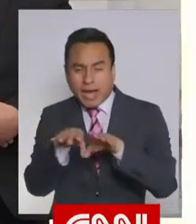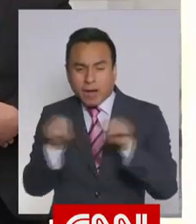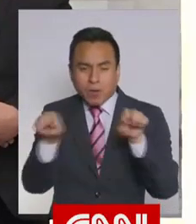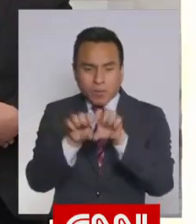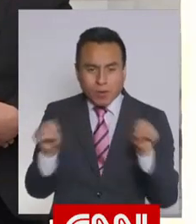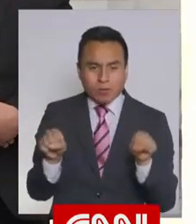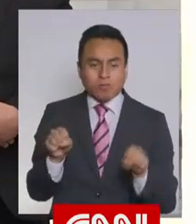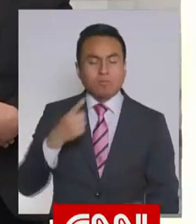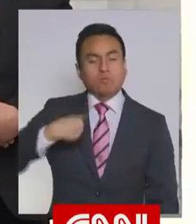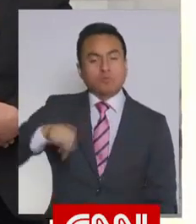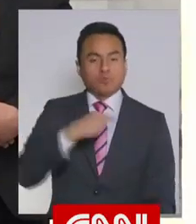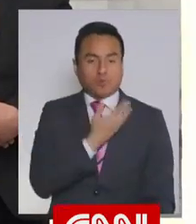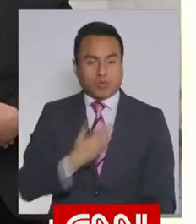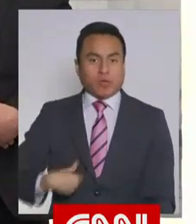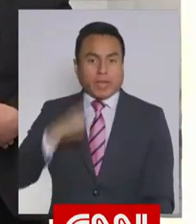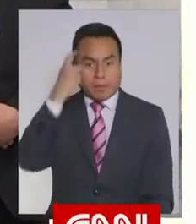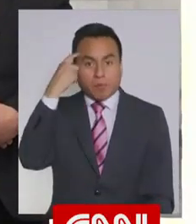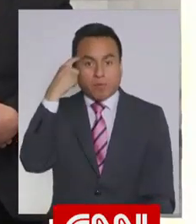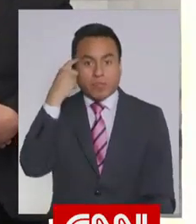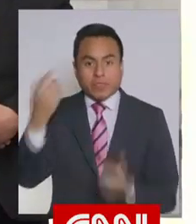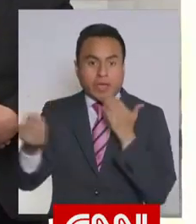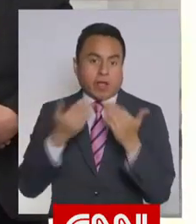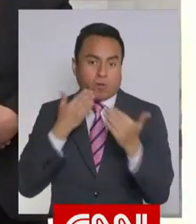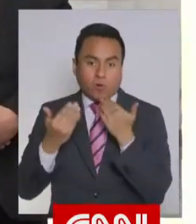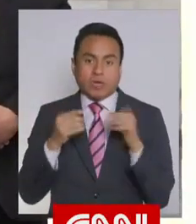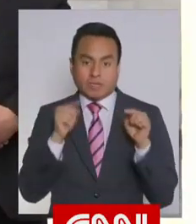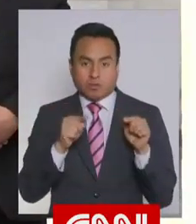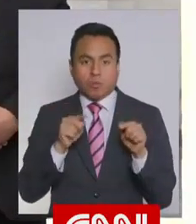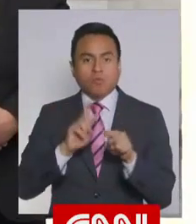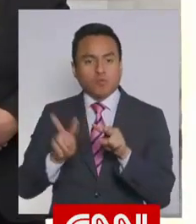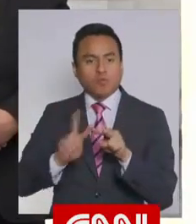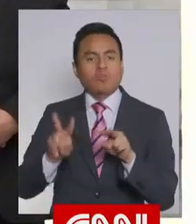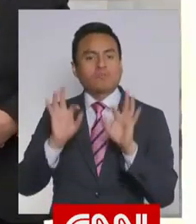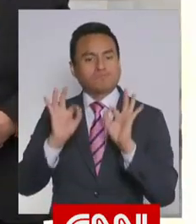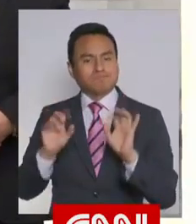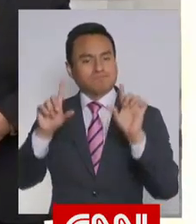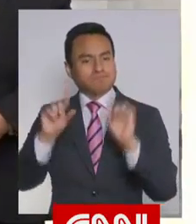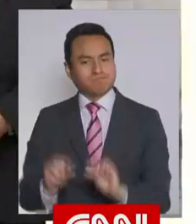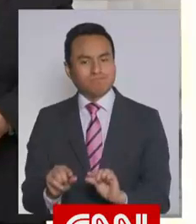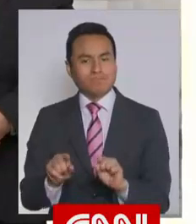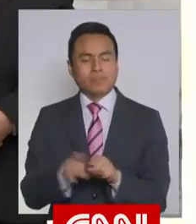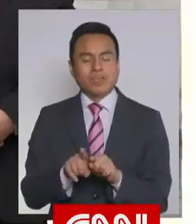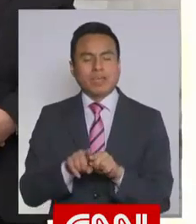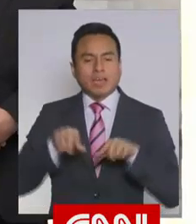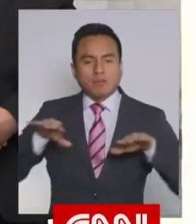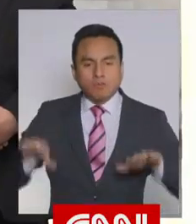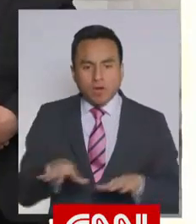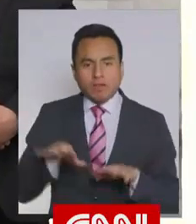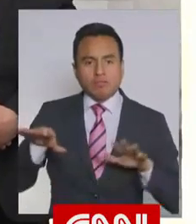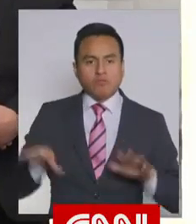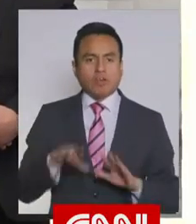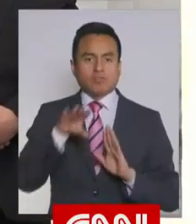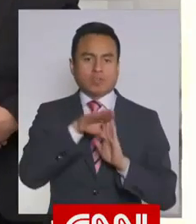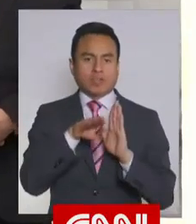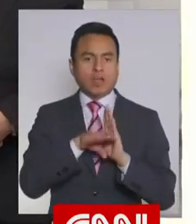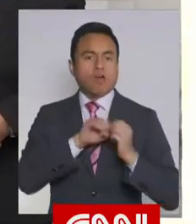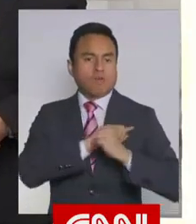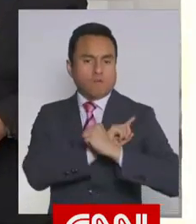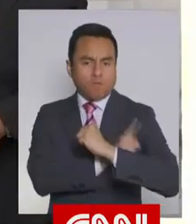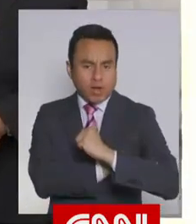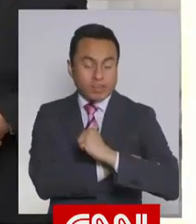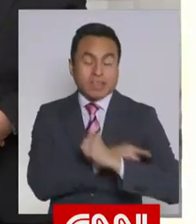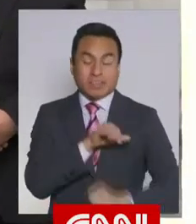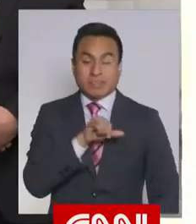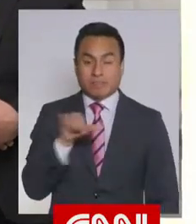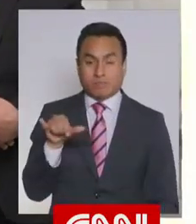porque nosotros creemos que a través del diálogo en la manera de resolver hacer medidas de esfuerzos después de fuerza después